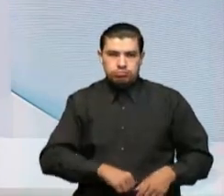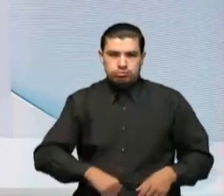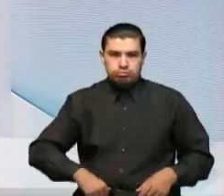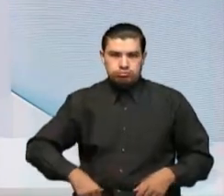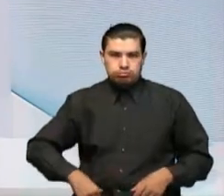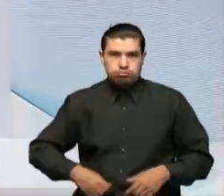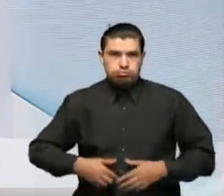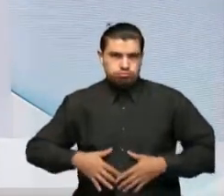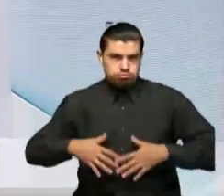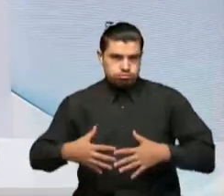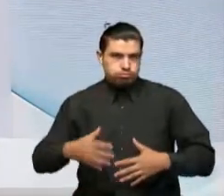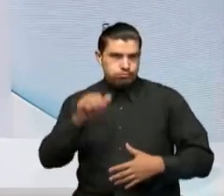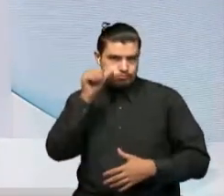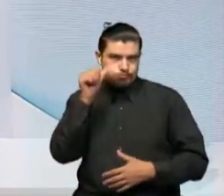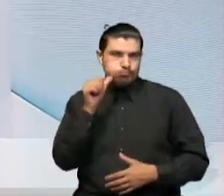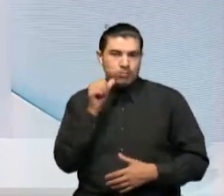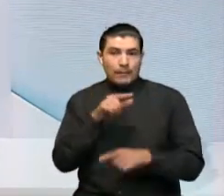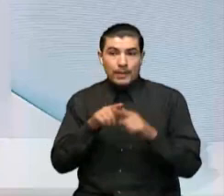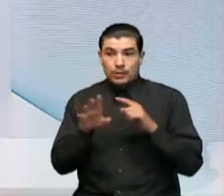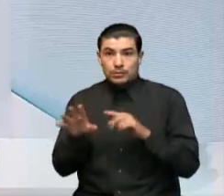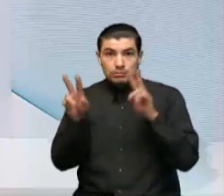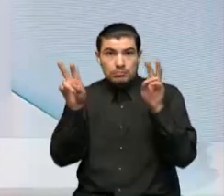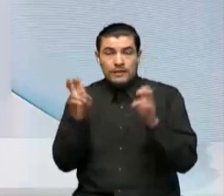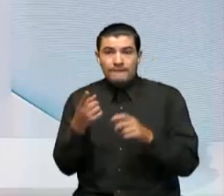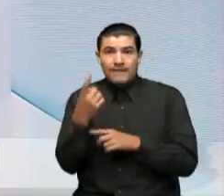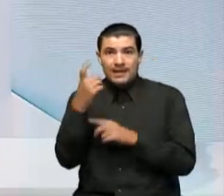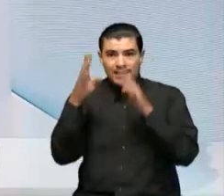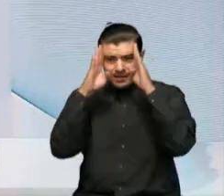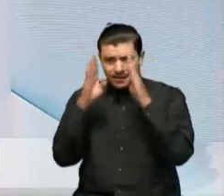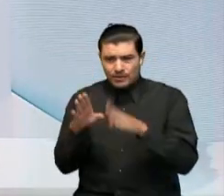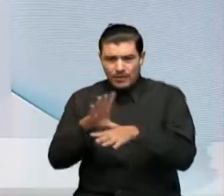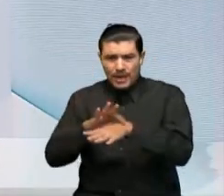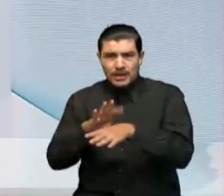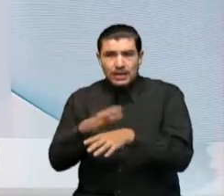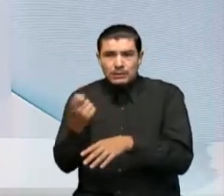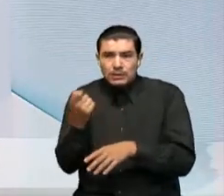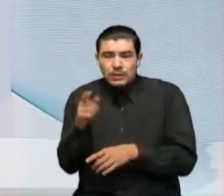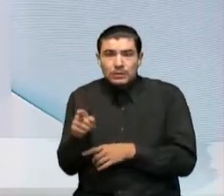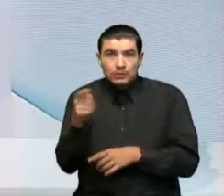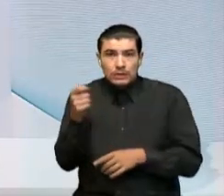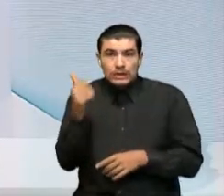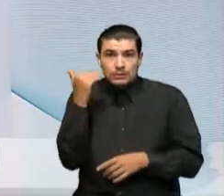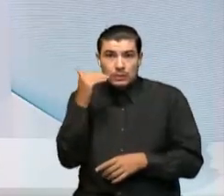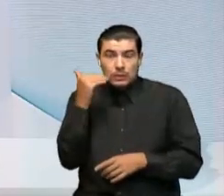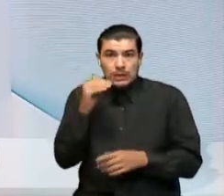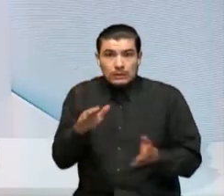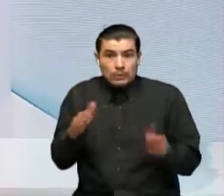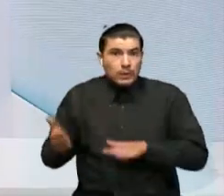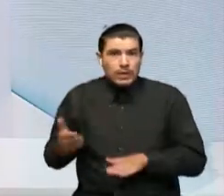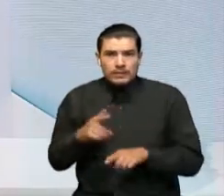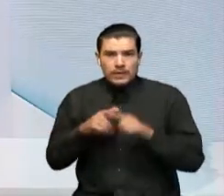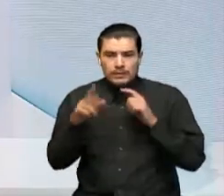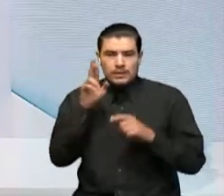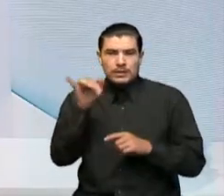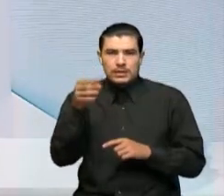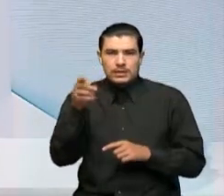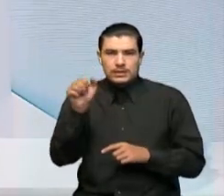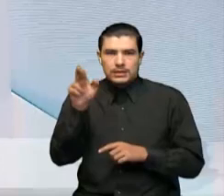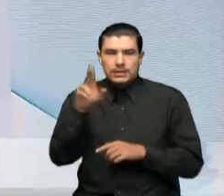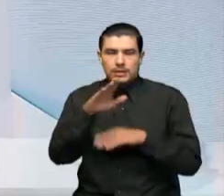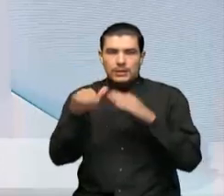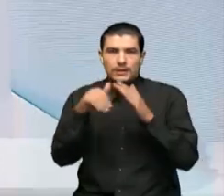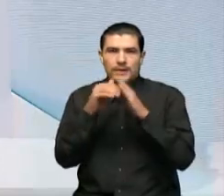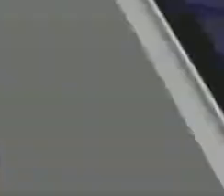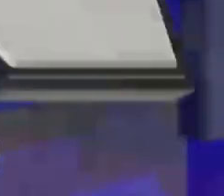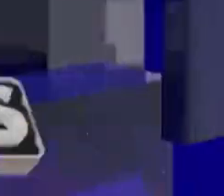sin embargo según los familiares por una supuesta negligencia médica por poco pierde la vida richard brooks nos tiene en la historia richard adelante